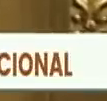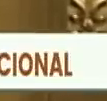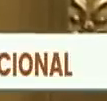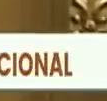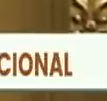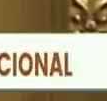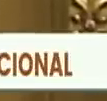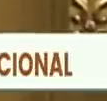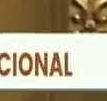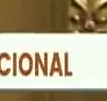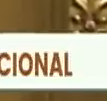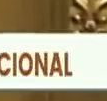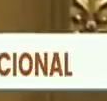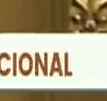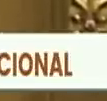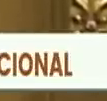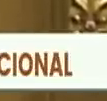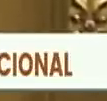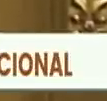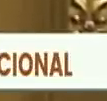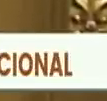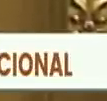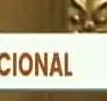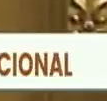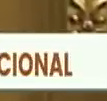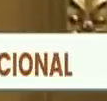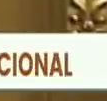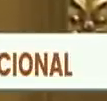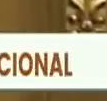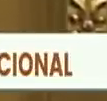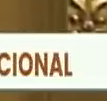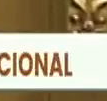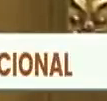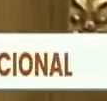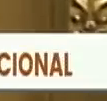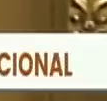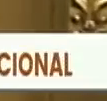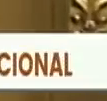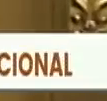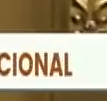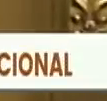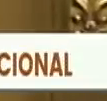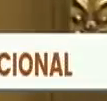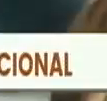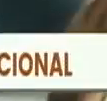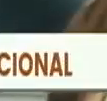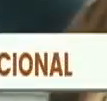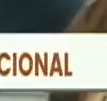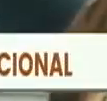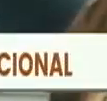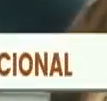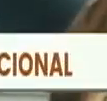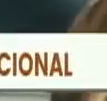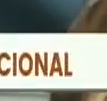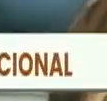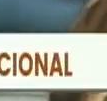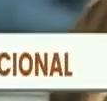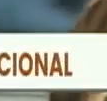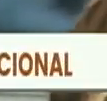prácticamente de escotilla para poder dejar entrar la luz. Yo movía mi overol y era la manera en que mis